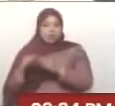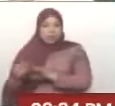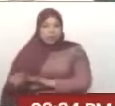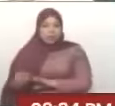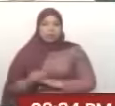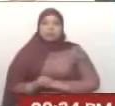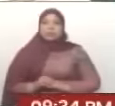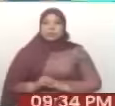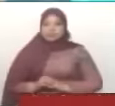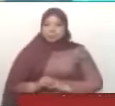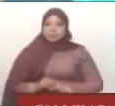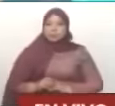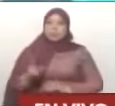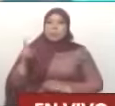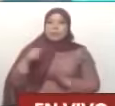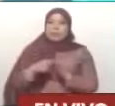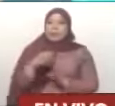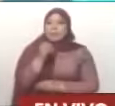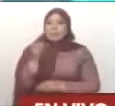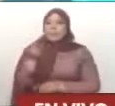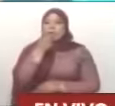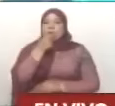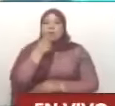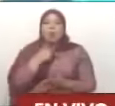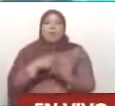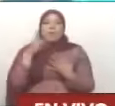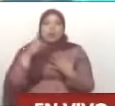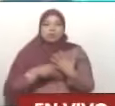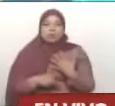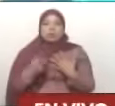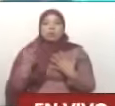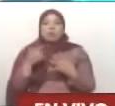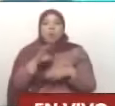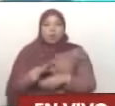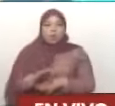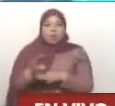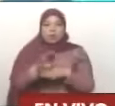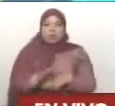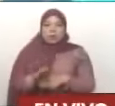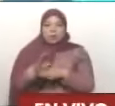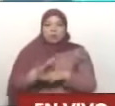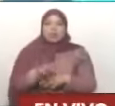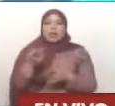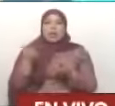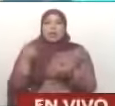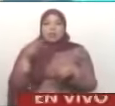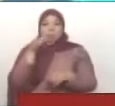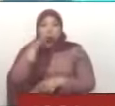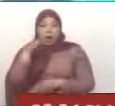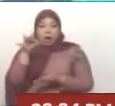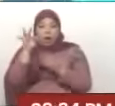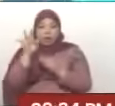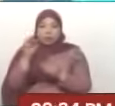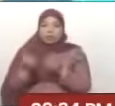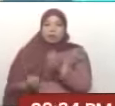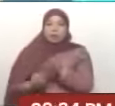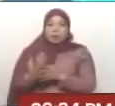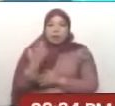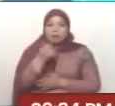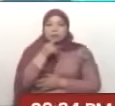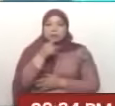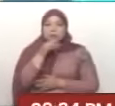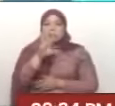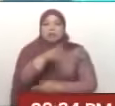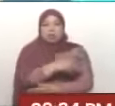se multipliquen por mil y florezcan los proyectos de cuidado, de café, de planta.